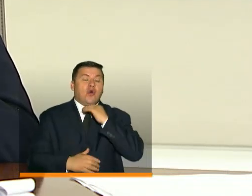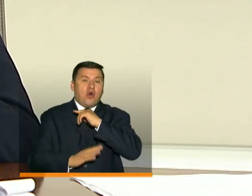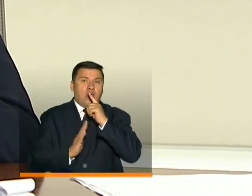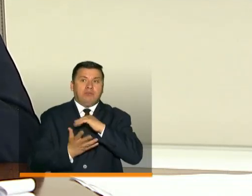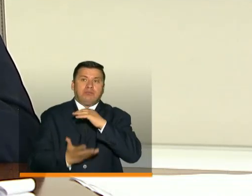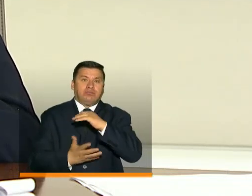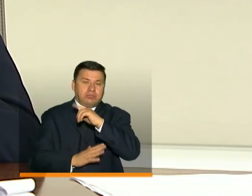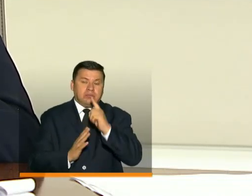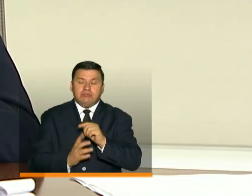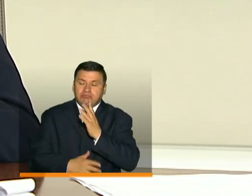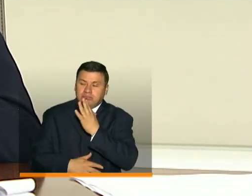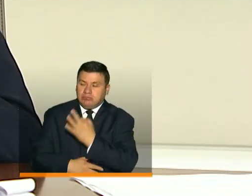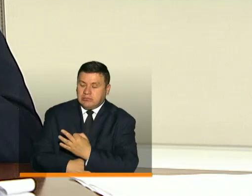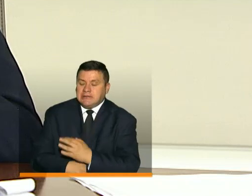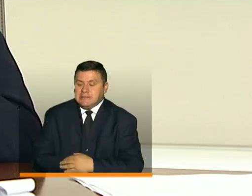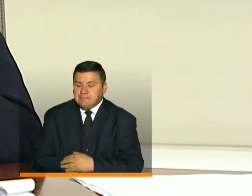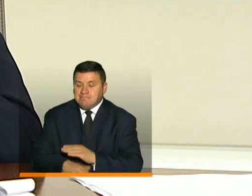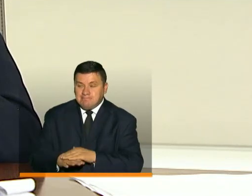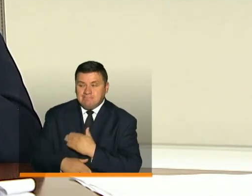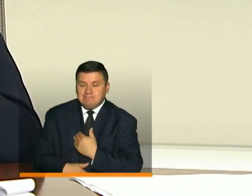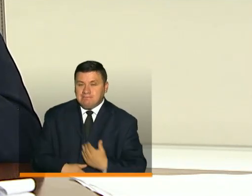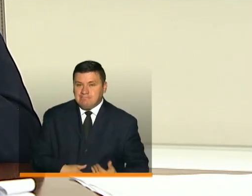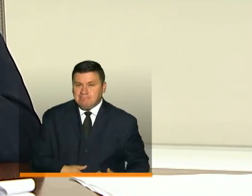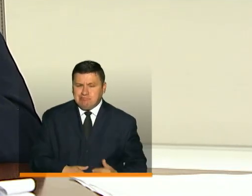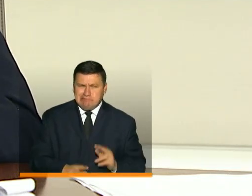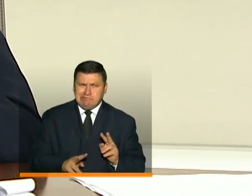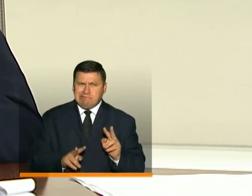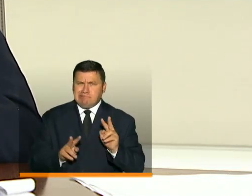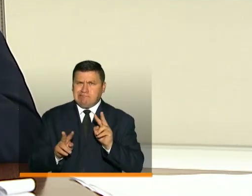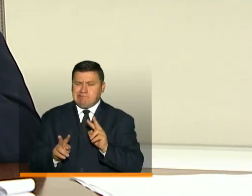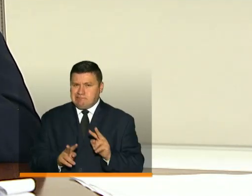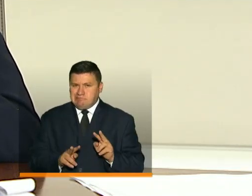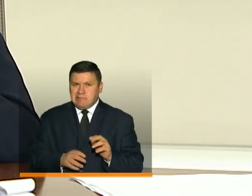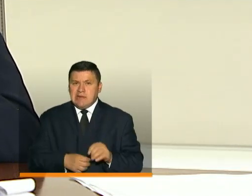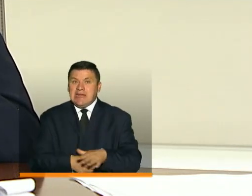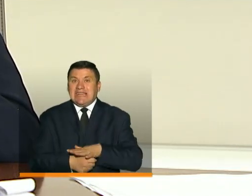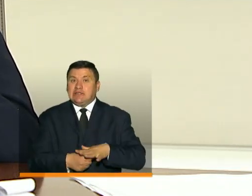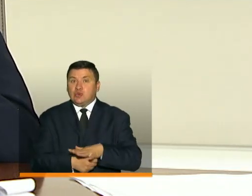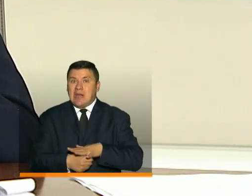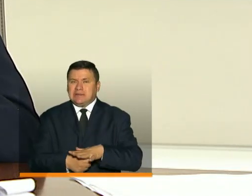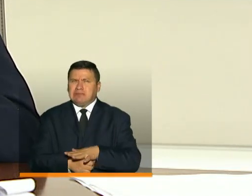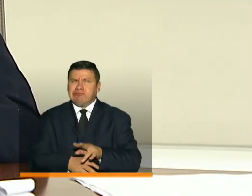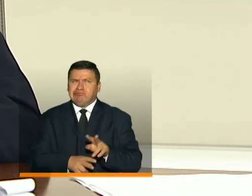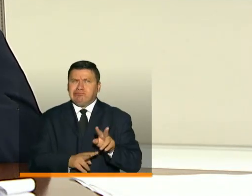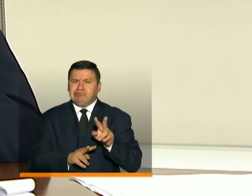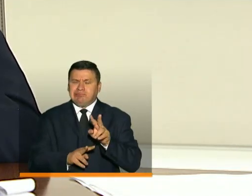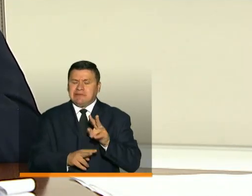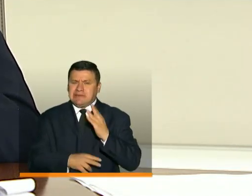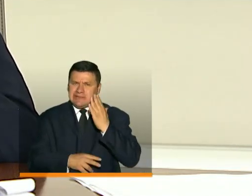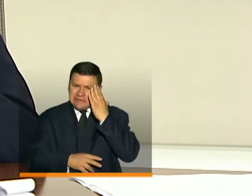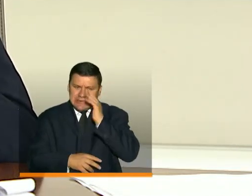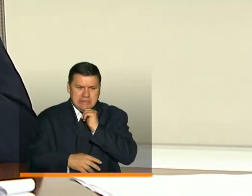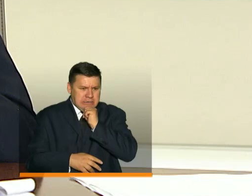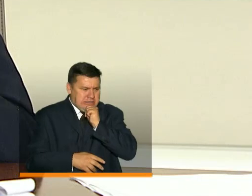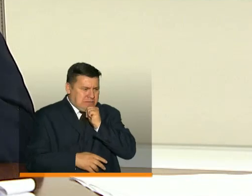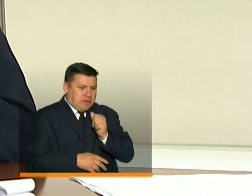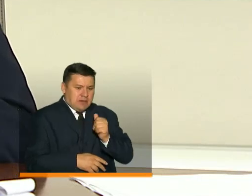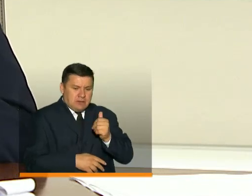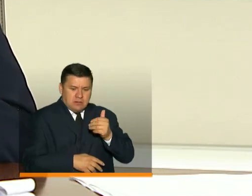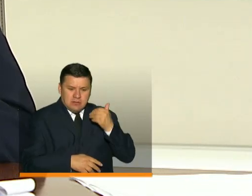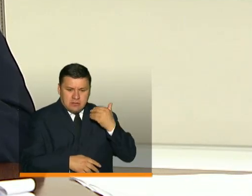disponibilidad. Y la verdad que, presidente, aquí uno ve cómo una situación que fue crítica